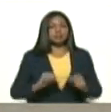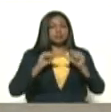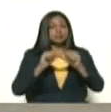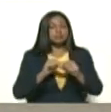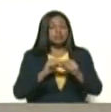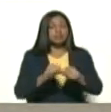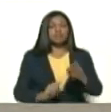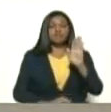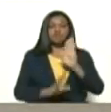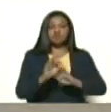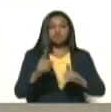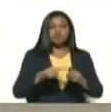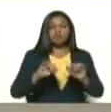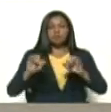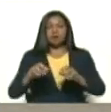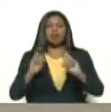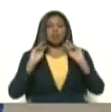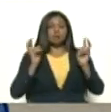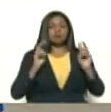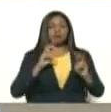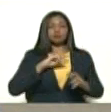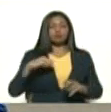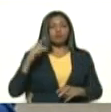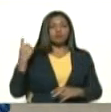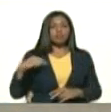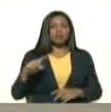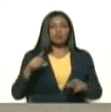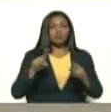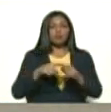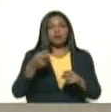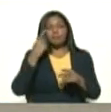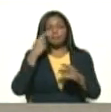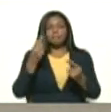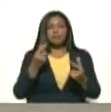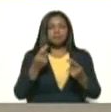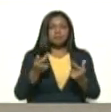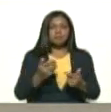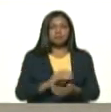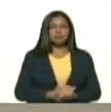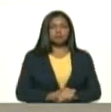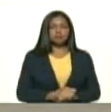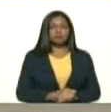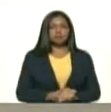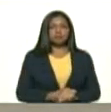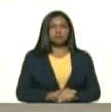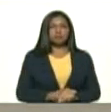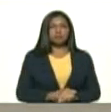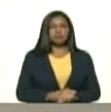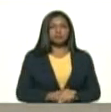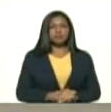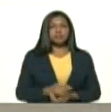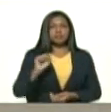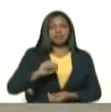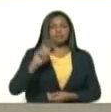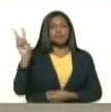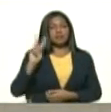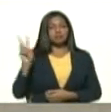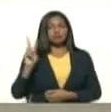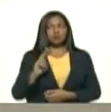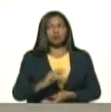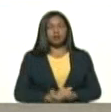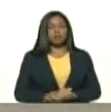avanzando nosotros en los temas que tenemos nosotros pendiente. Así que Venezuela,